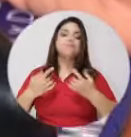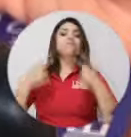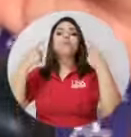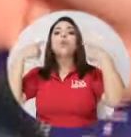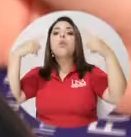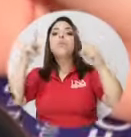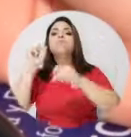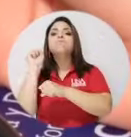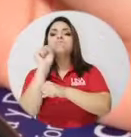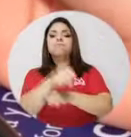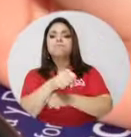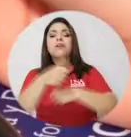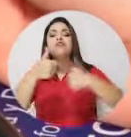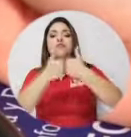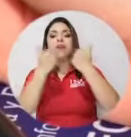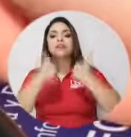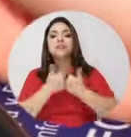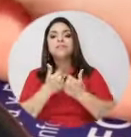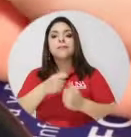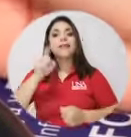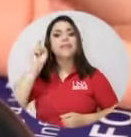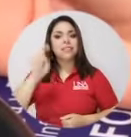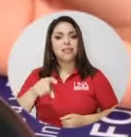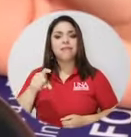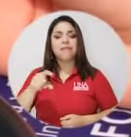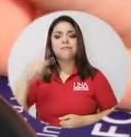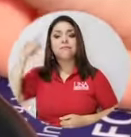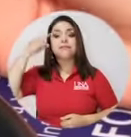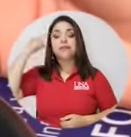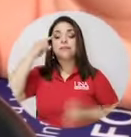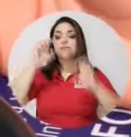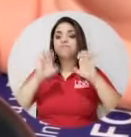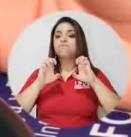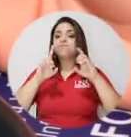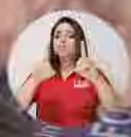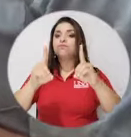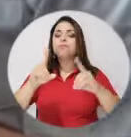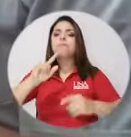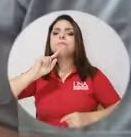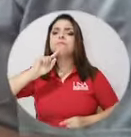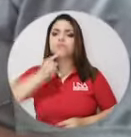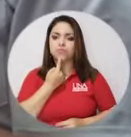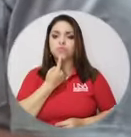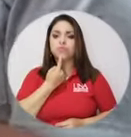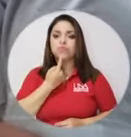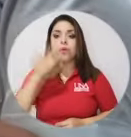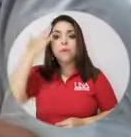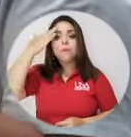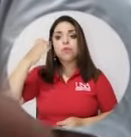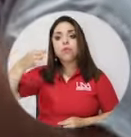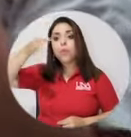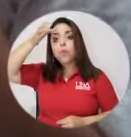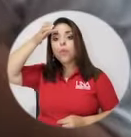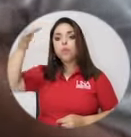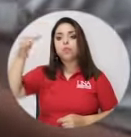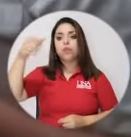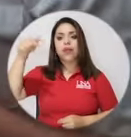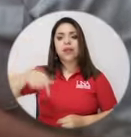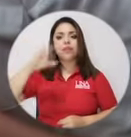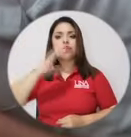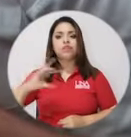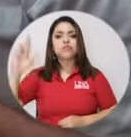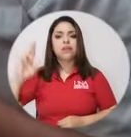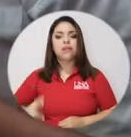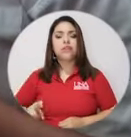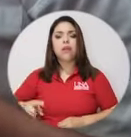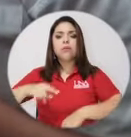exitosamente, tenemos que tomar la educación con muchísima más seriedad. ¿Por qué? Porque culturalmente en Costa Rica durante mucho tiempo se tomó